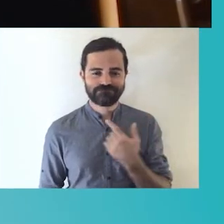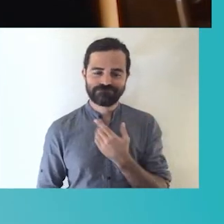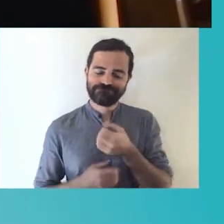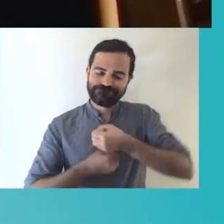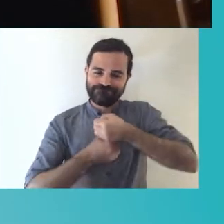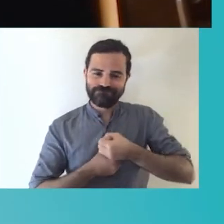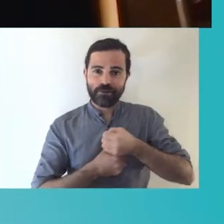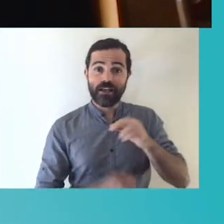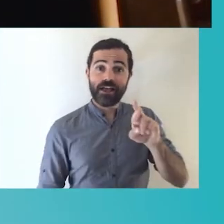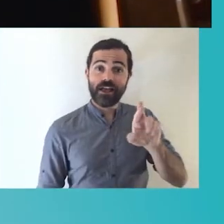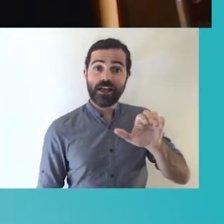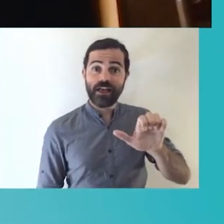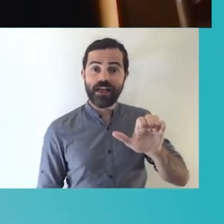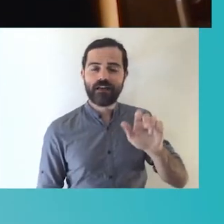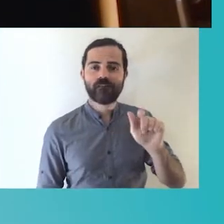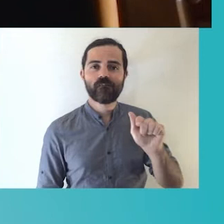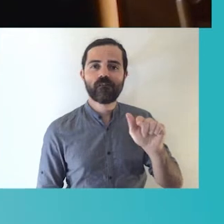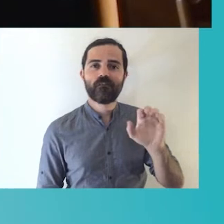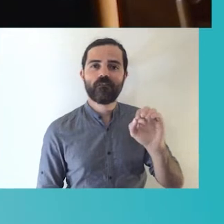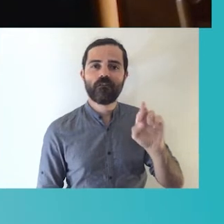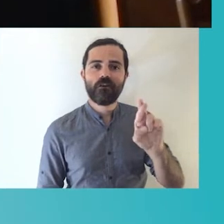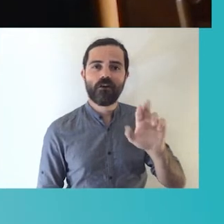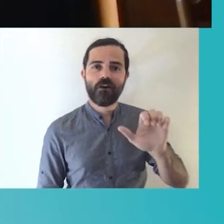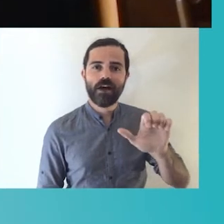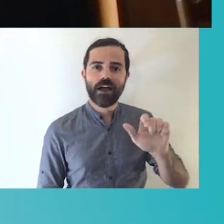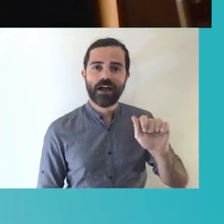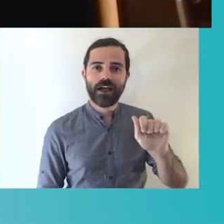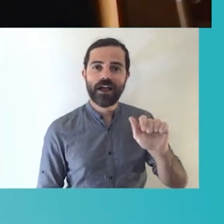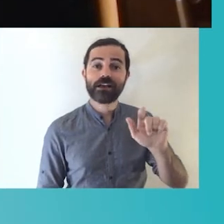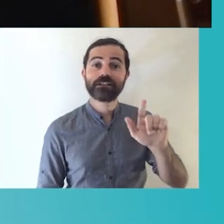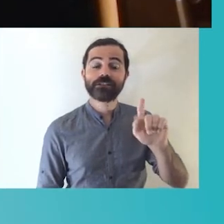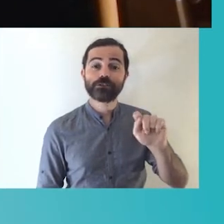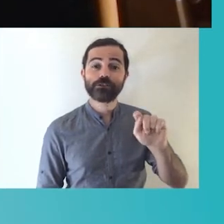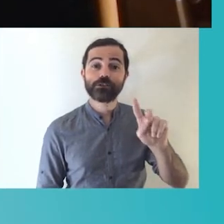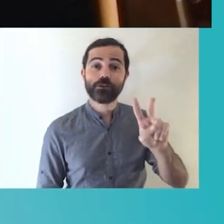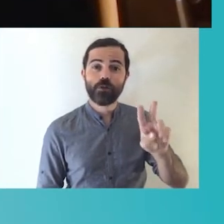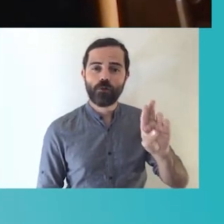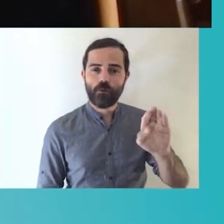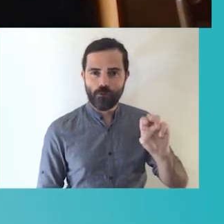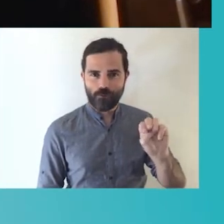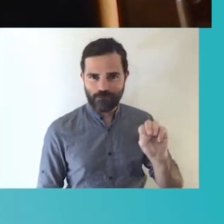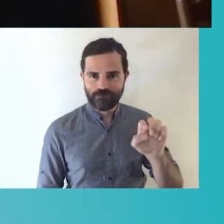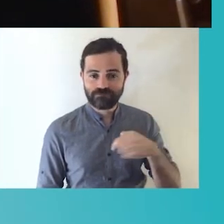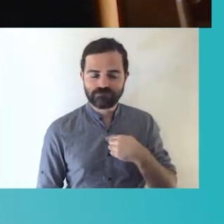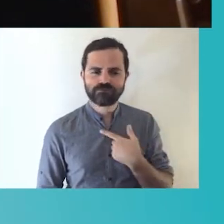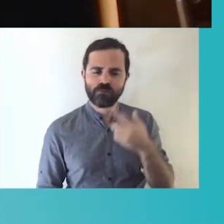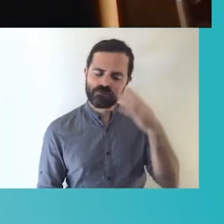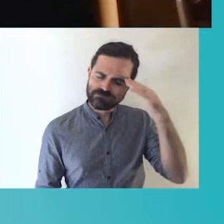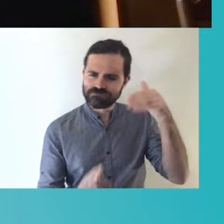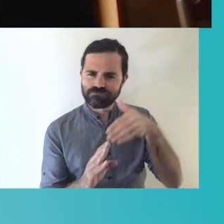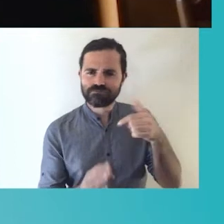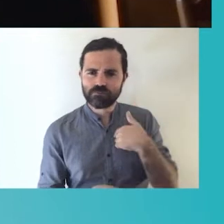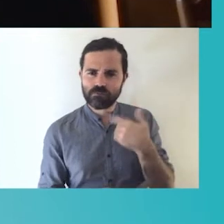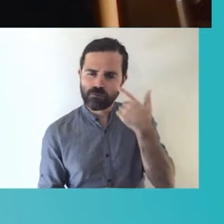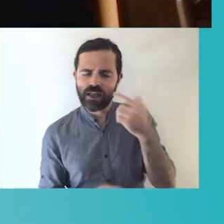reforestación a través de un marketplace centrado en mejorar la trazabilidad y transparencia de los créditos de carbono que se generan. Les contaré cómo